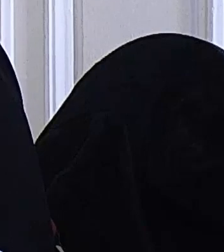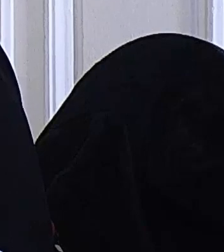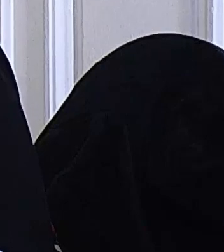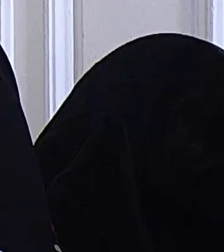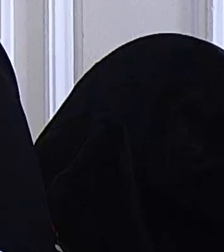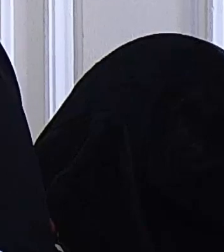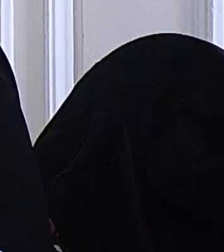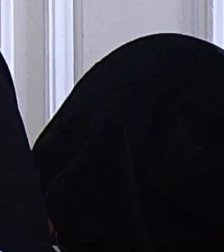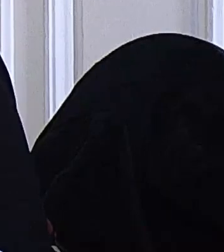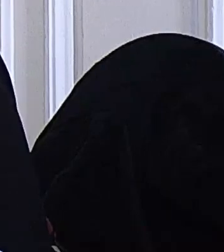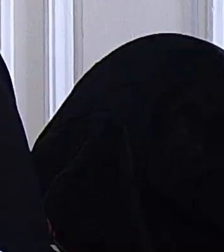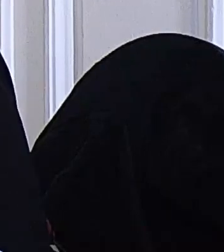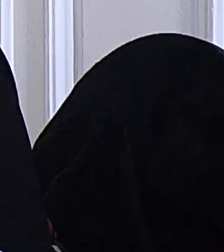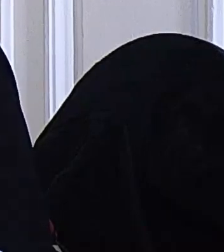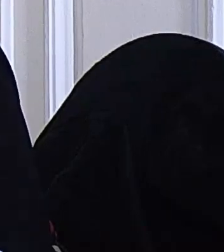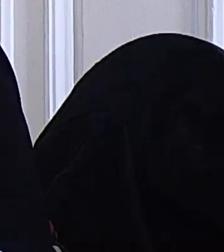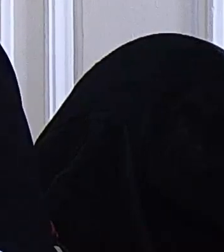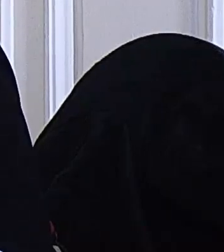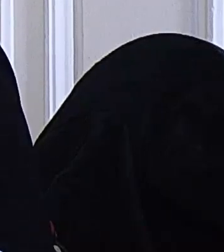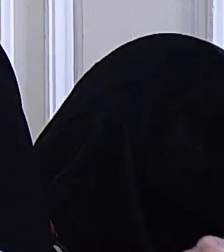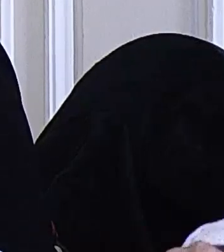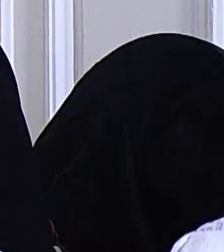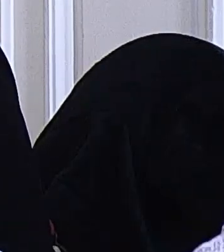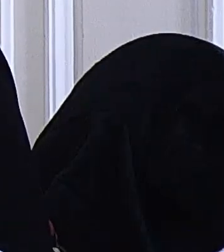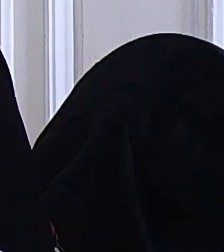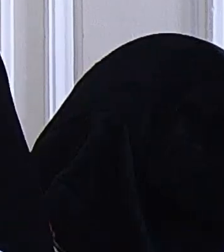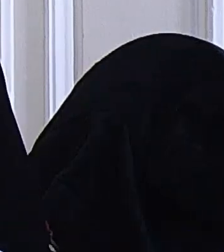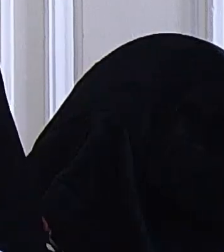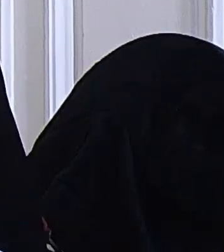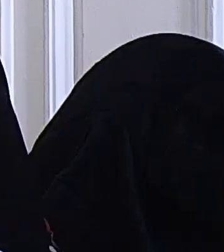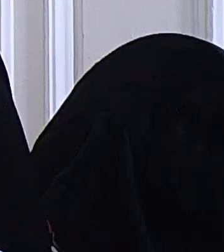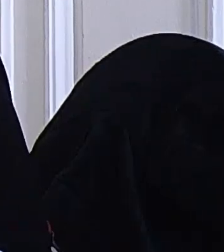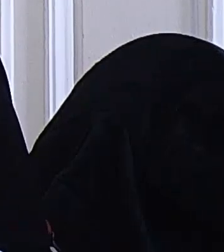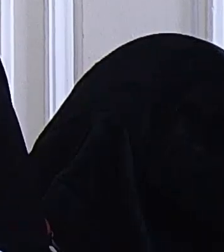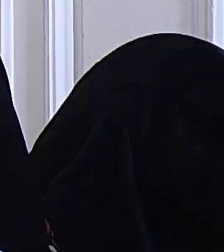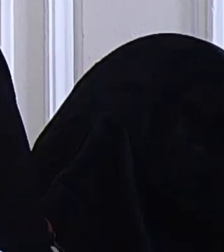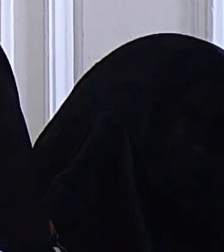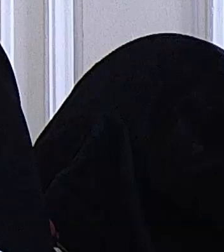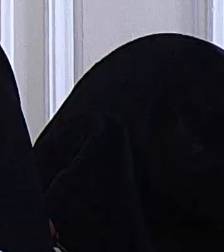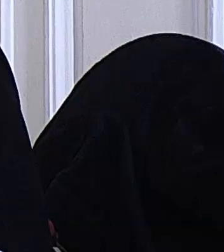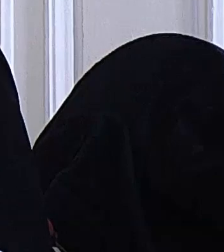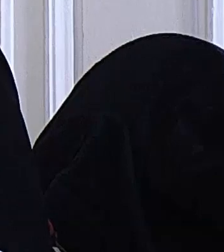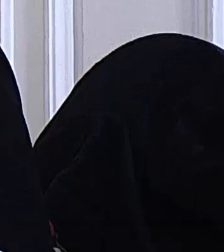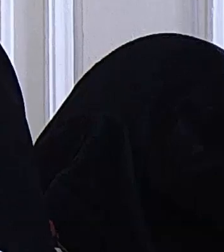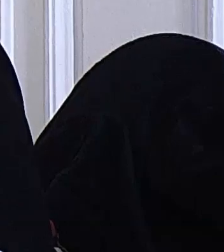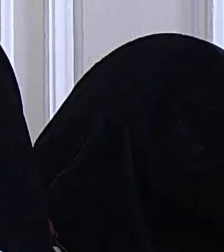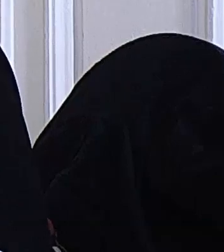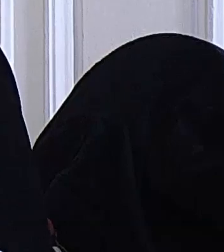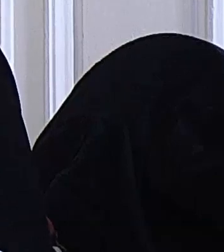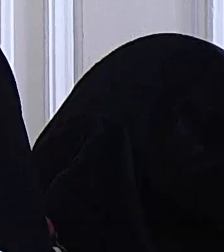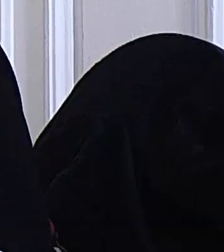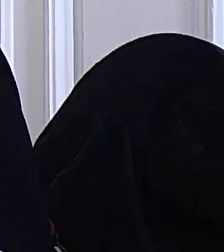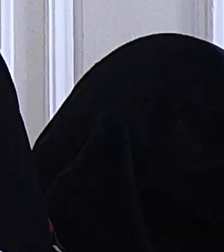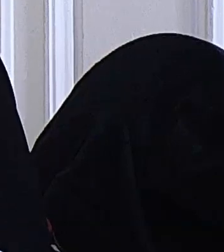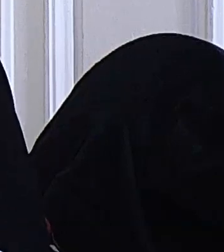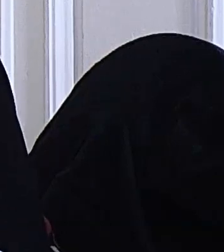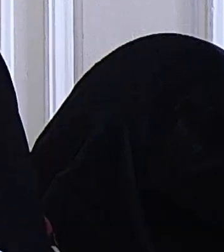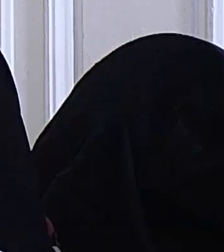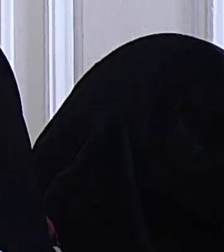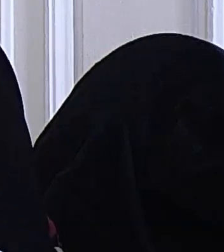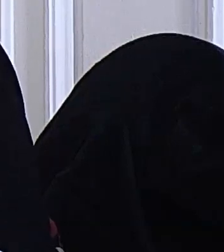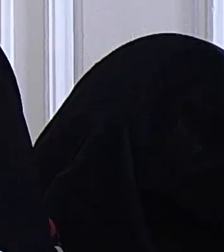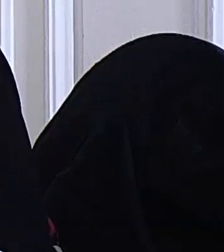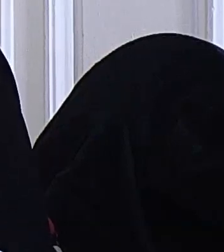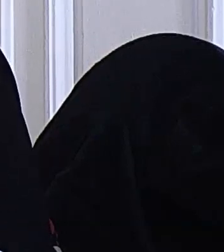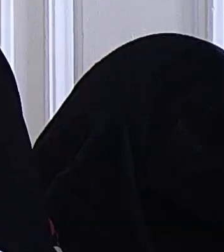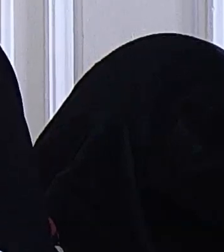y chilenas que padecieron la más brutal represión. Esto conllevó la ruptura de la convivencia democrática, como también a